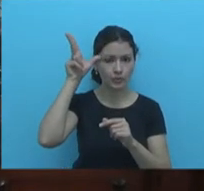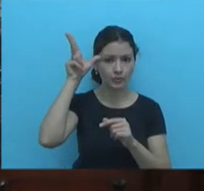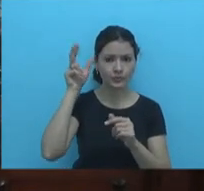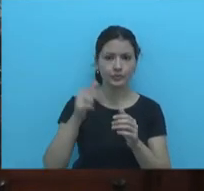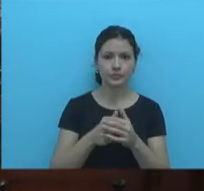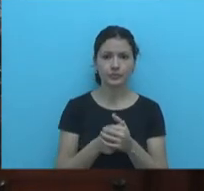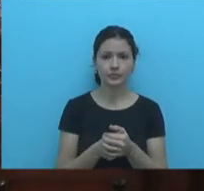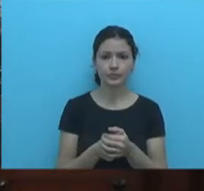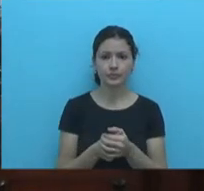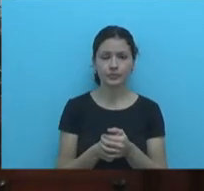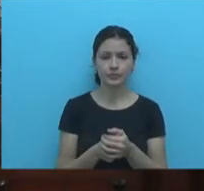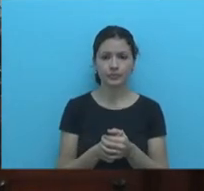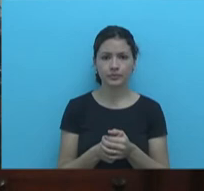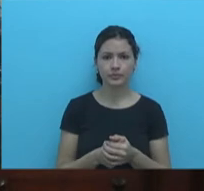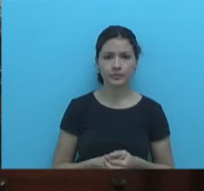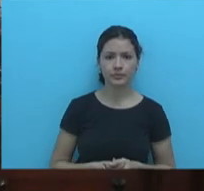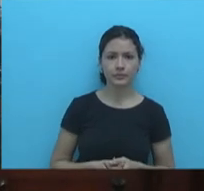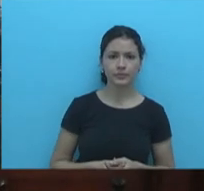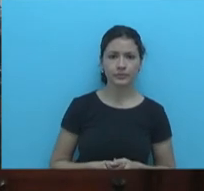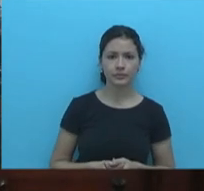es algo que